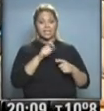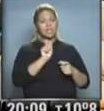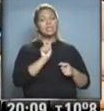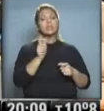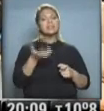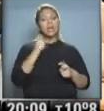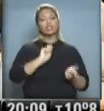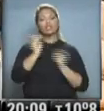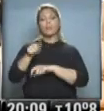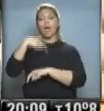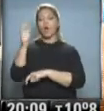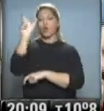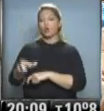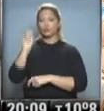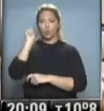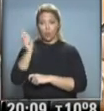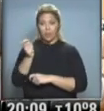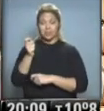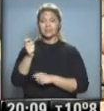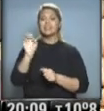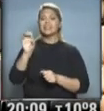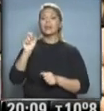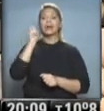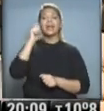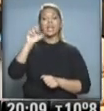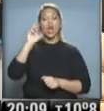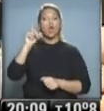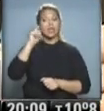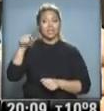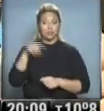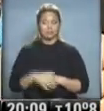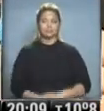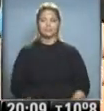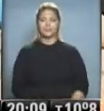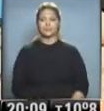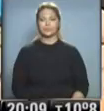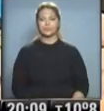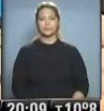juez federal, Marcelo Martínez Giorgi, que ya tramita una causa conexa.